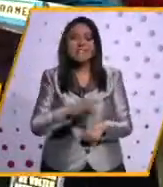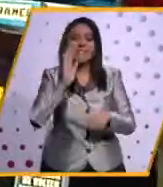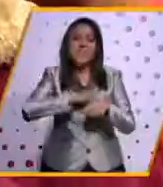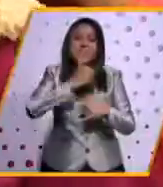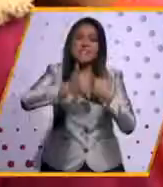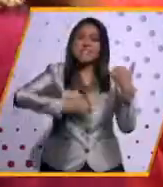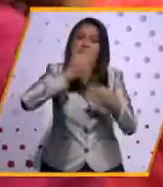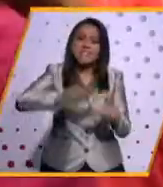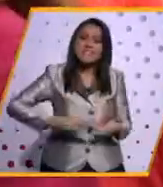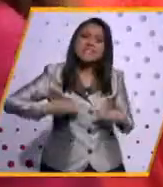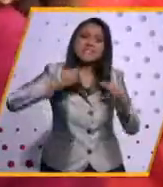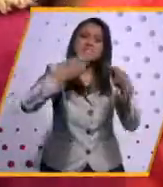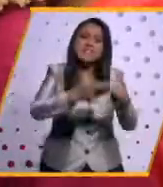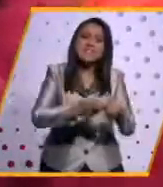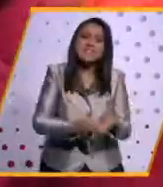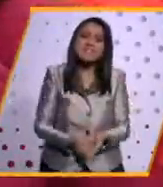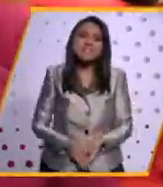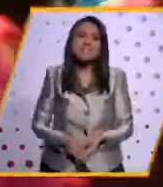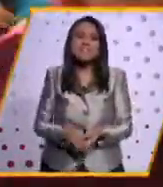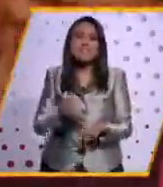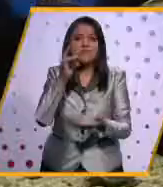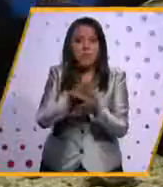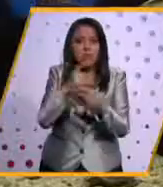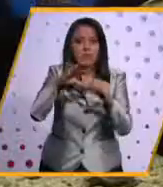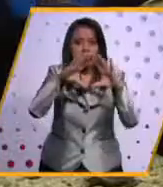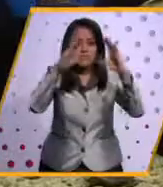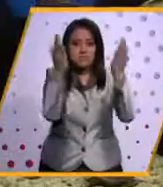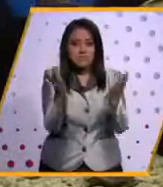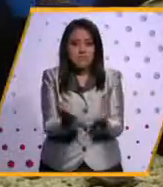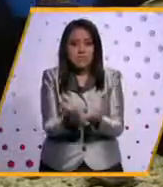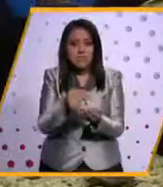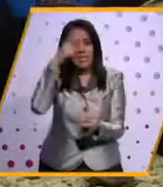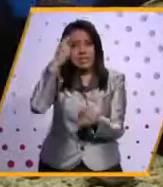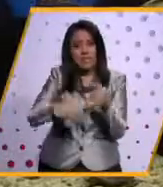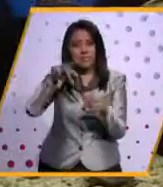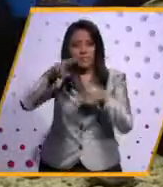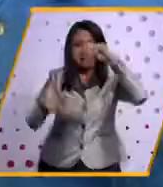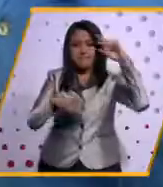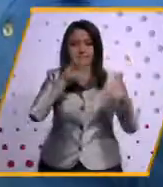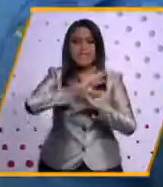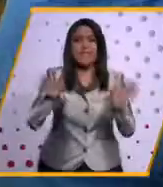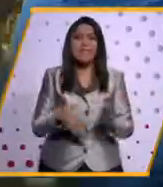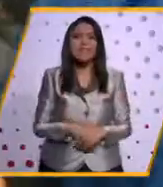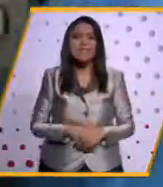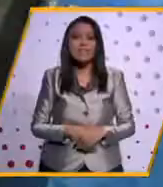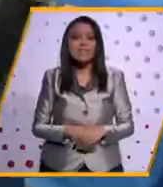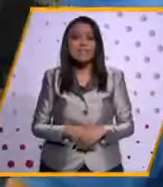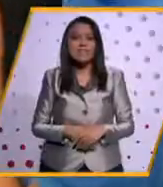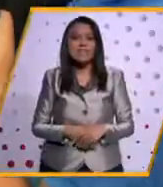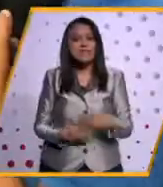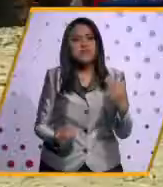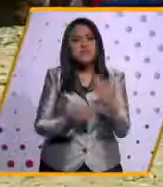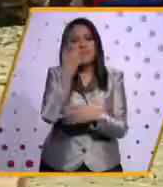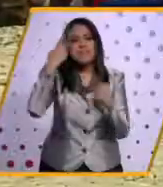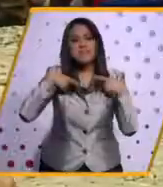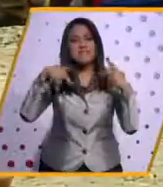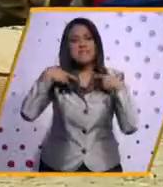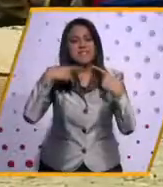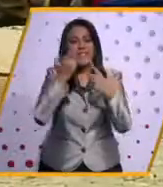en las manos duraron muy poco tiempo en los empaques. Así lo decidieron ellos, los nuevos propietarios, quienes de